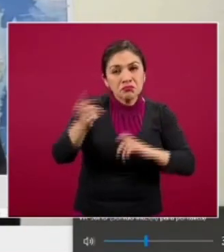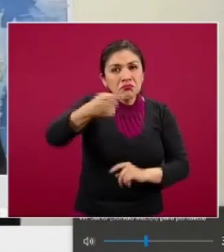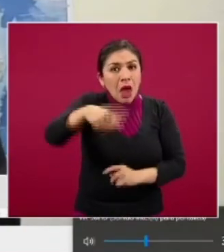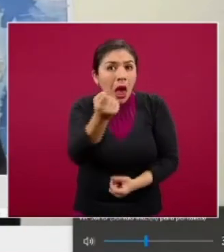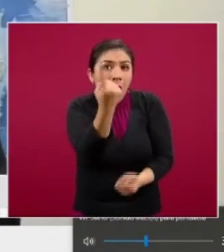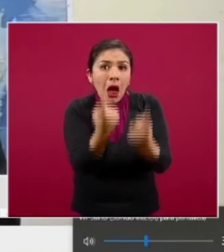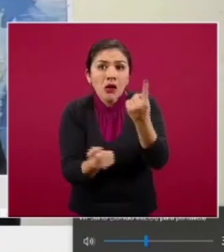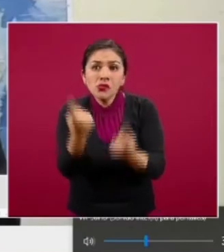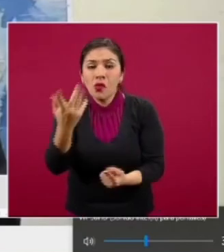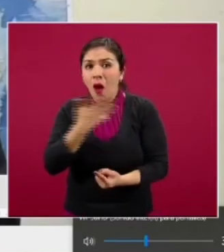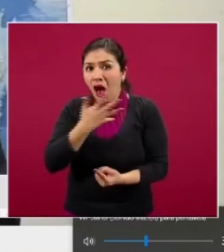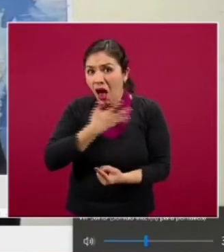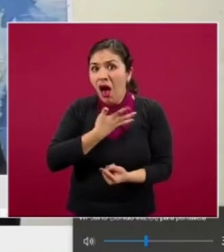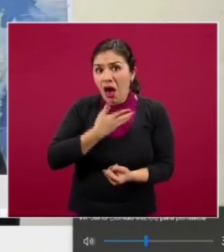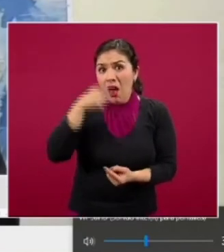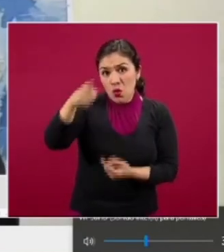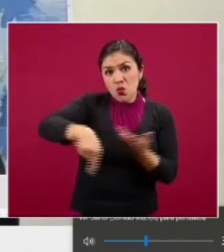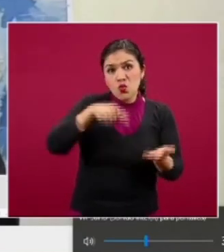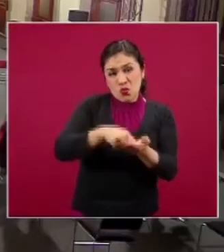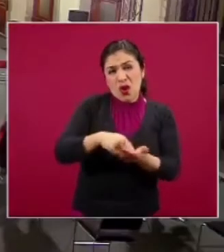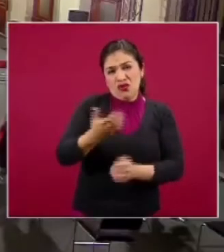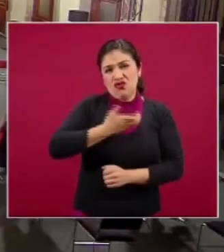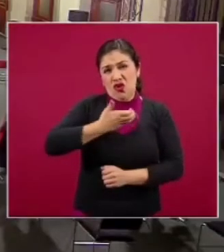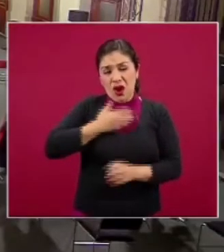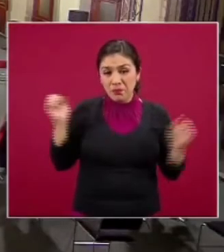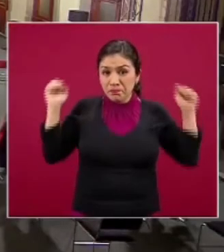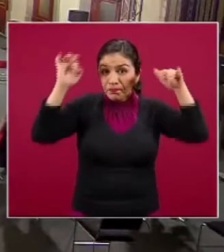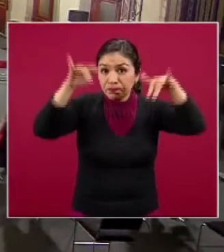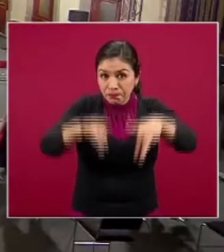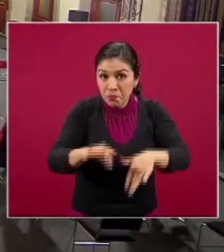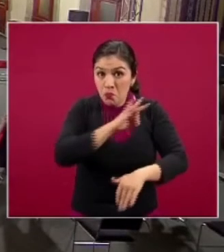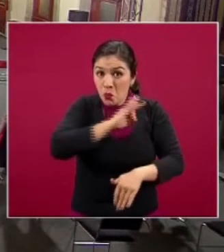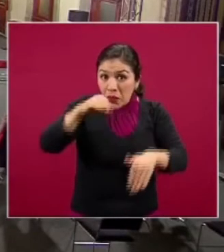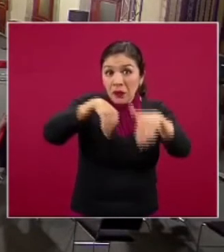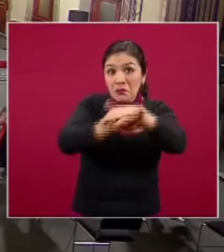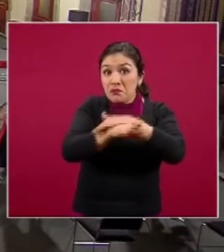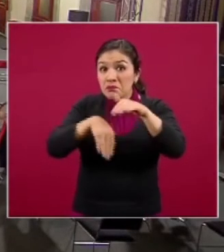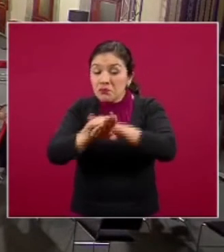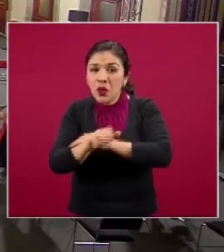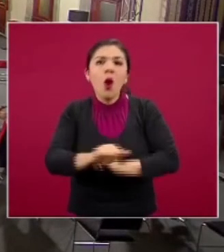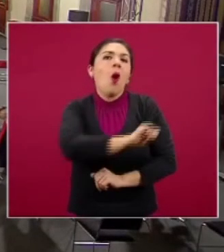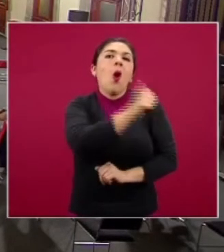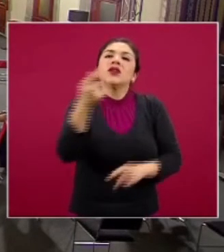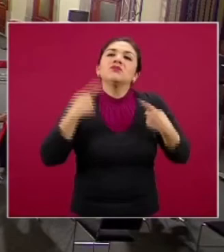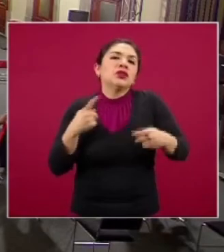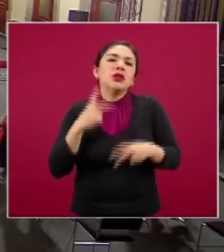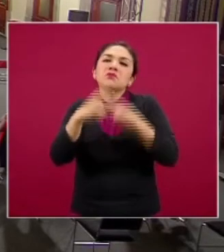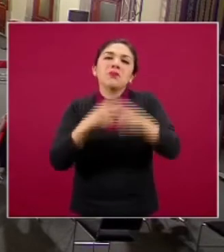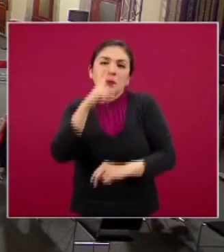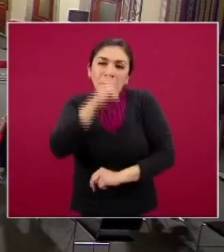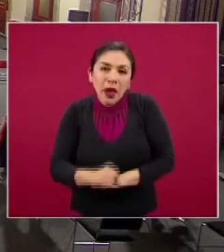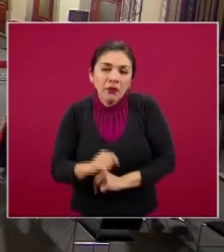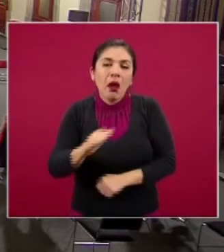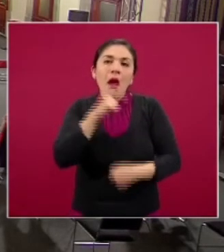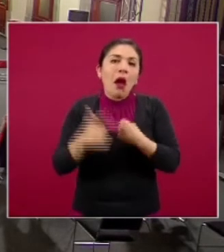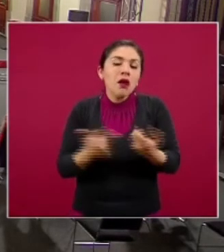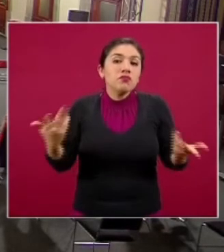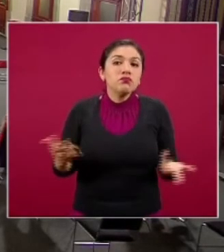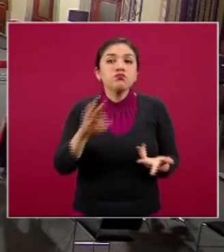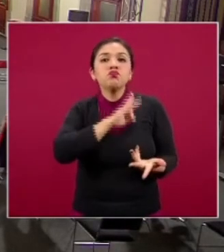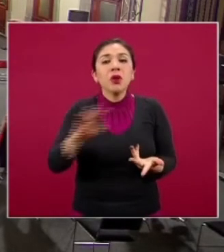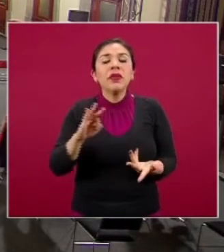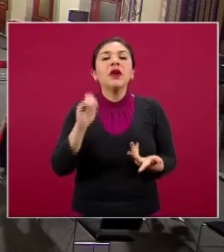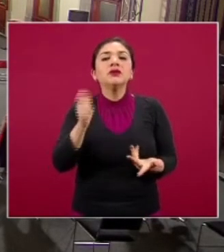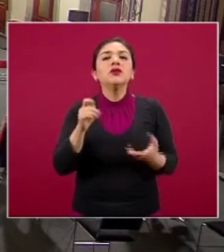ellos están en el Salón Tesorería de Palacio Nacional, al que pudieron acceder, otras no lo están y pueden ser